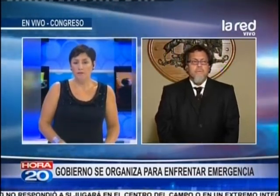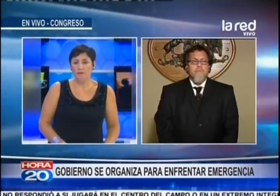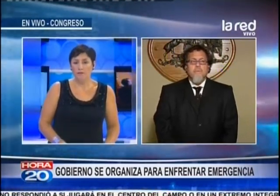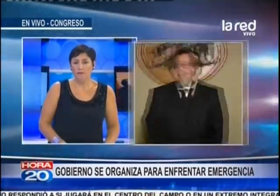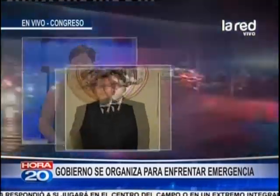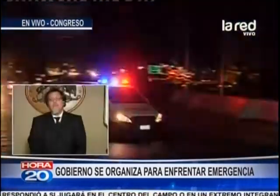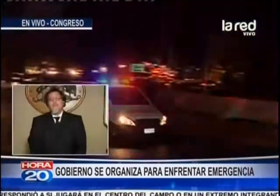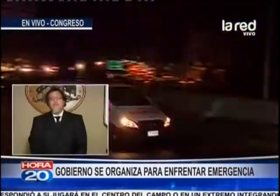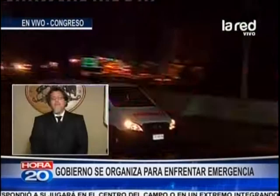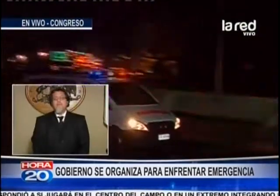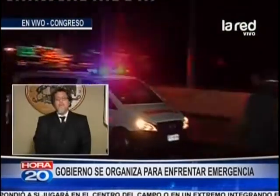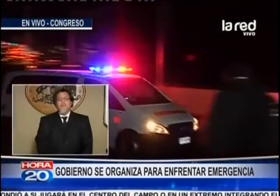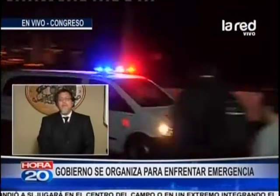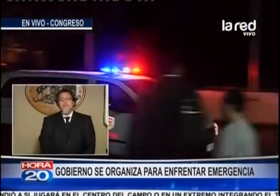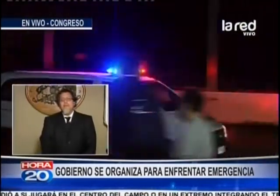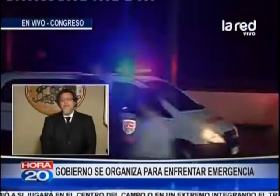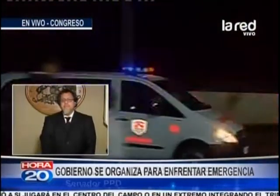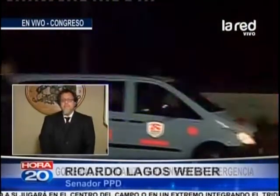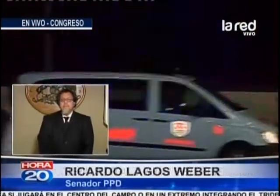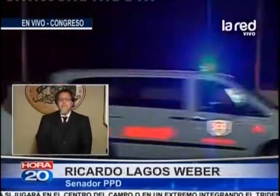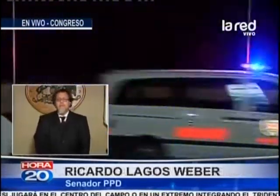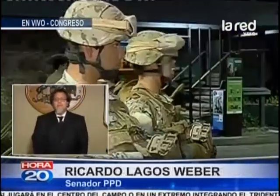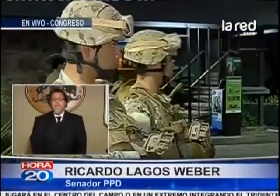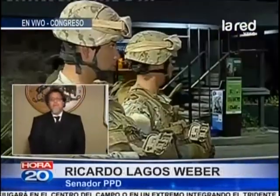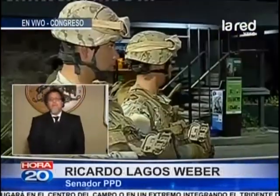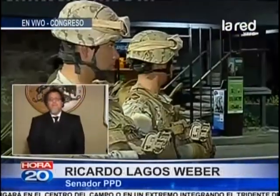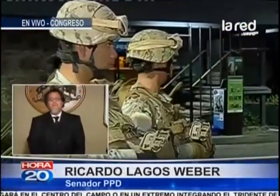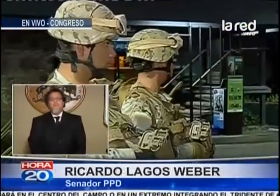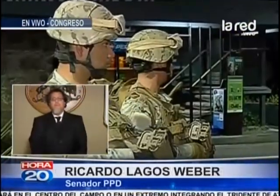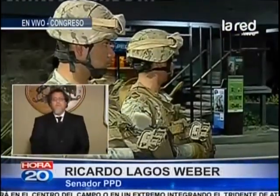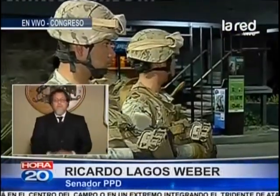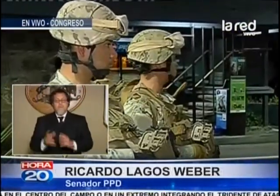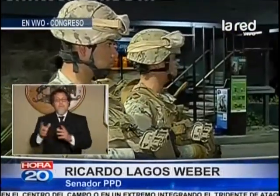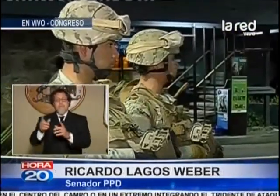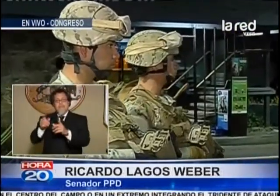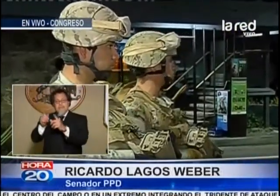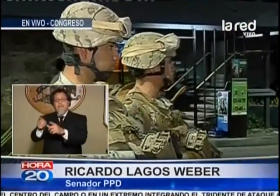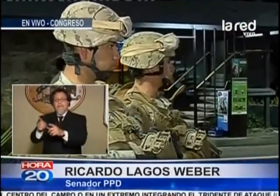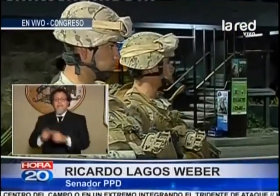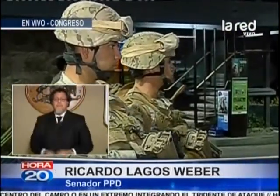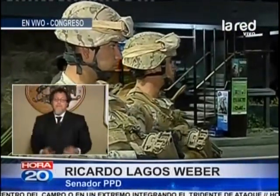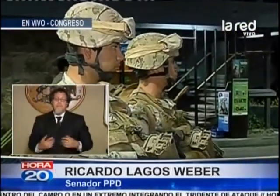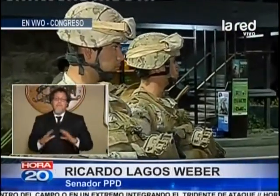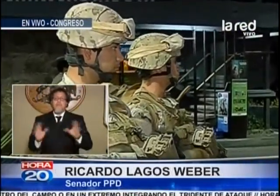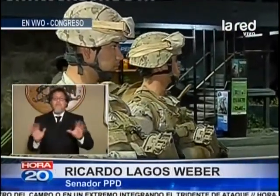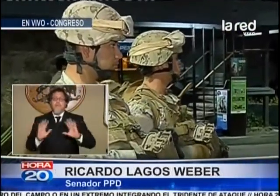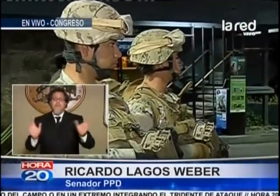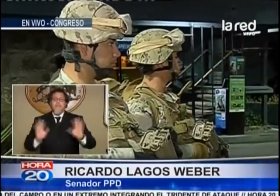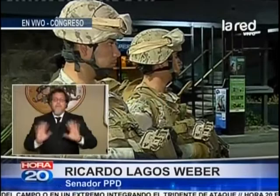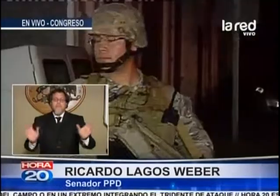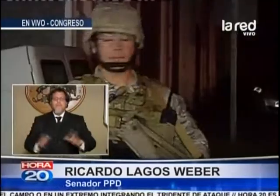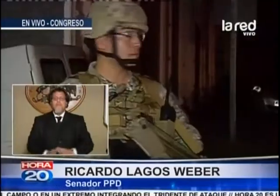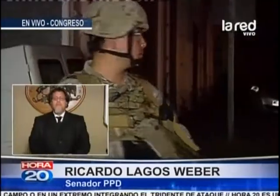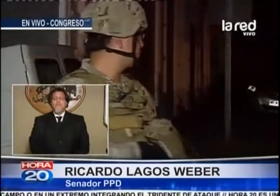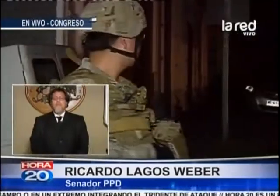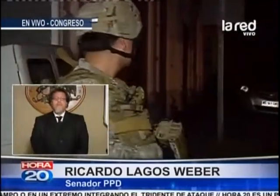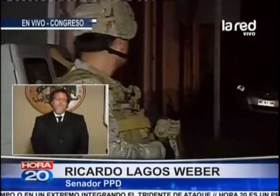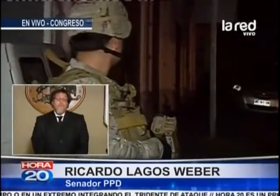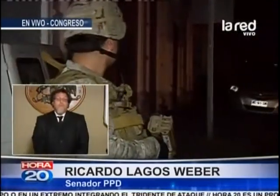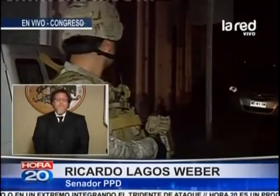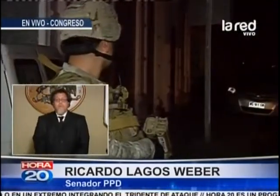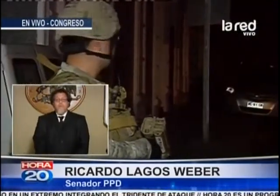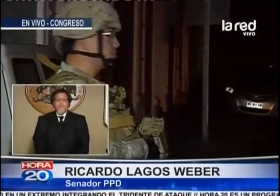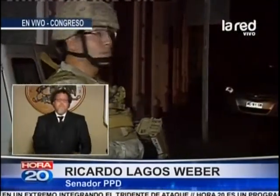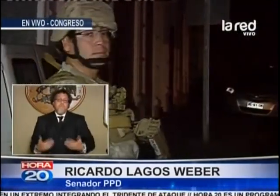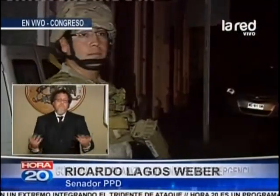Sí, primero, yo soy partidario, nunca prometen nada, porque los parlamentarios poco podemos hacer en materia de esas áreas. En mi experiencia personal, no prometo